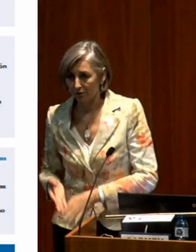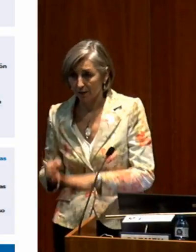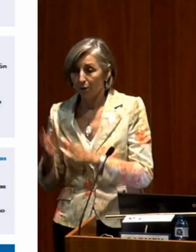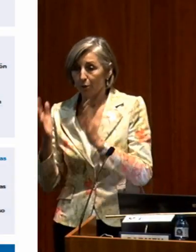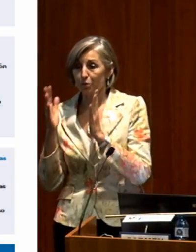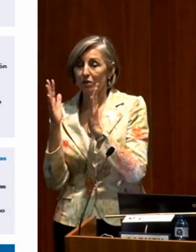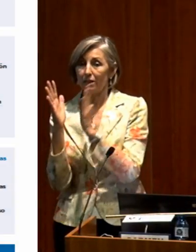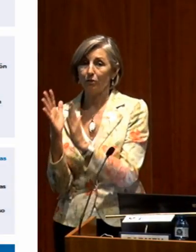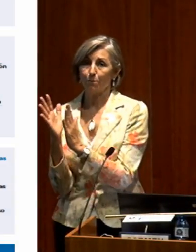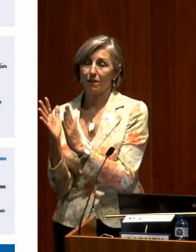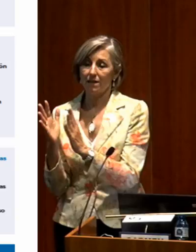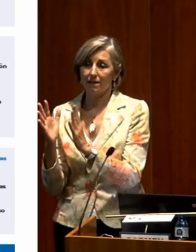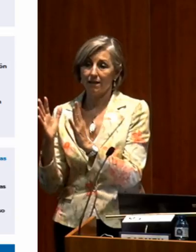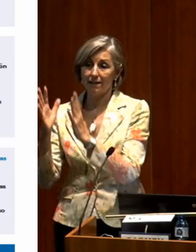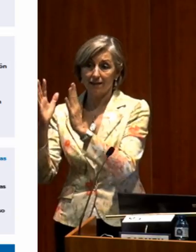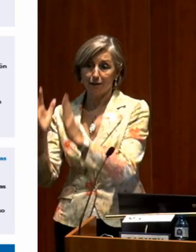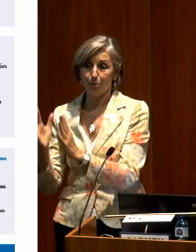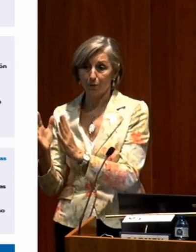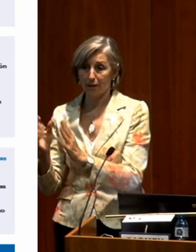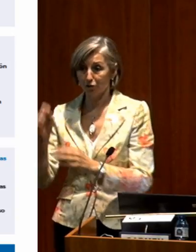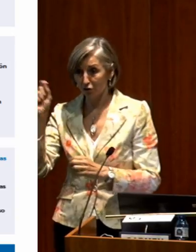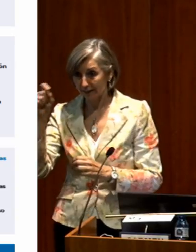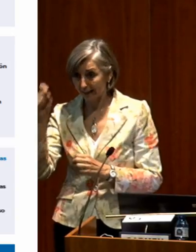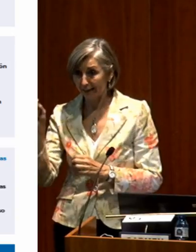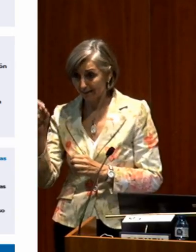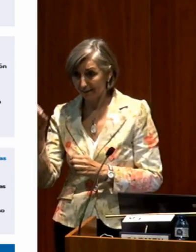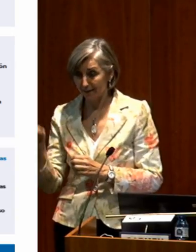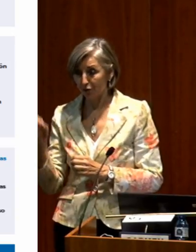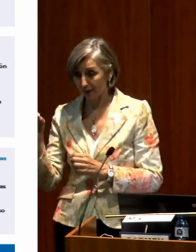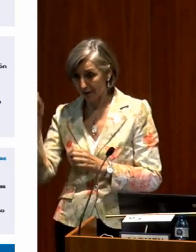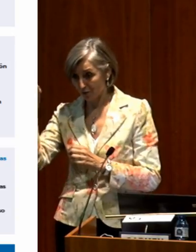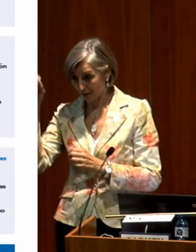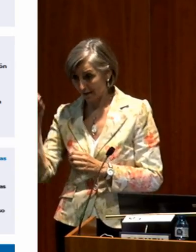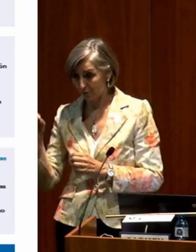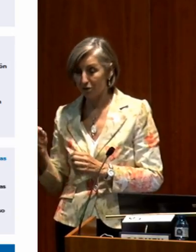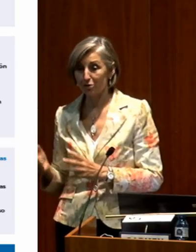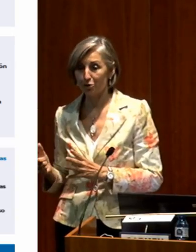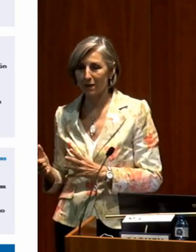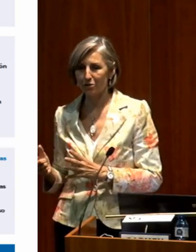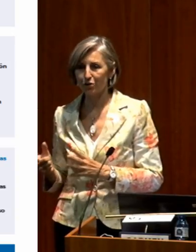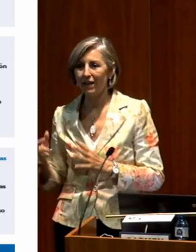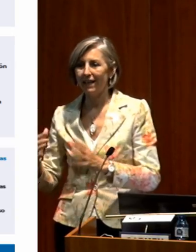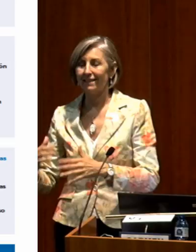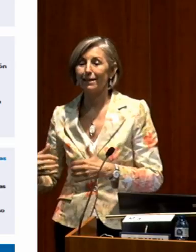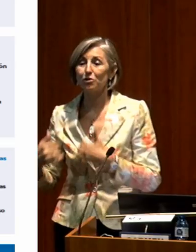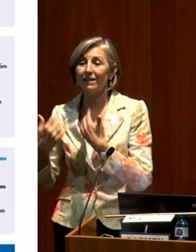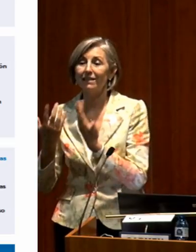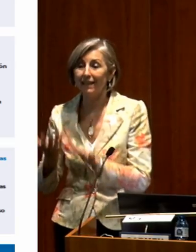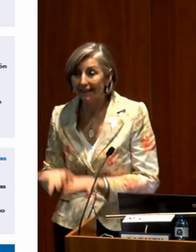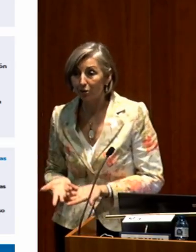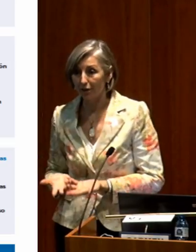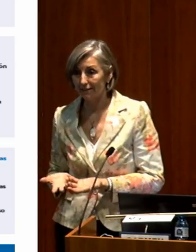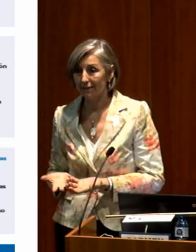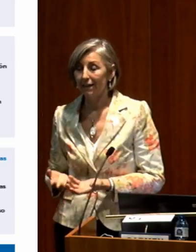opinión. Bueno, pues si tienen una especie de lista de comprobación donde tengan que ir diciendo hecho cada uno de estos pasos estamos